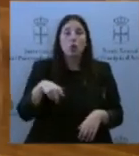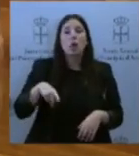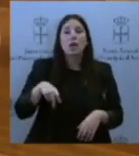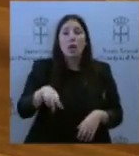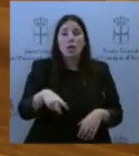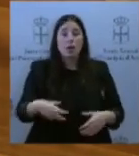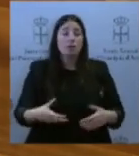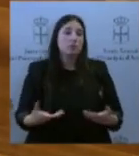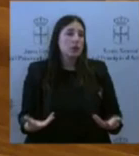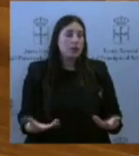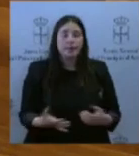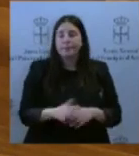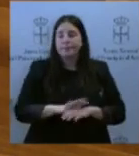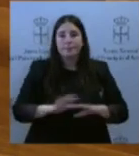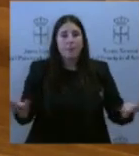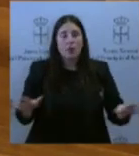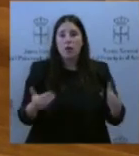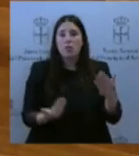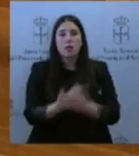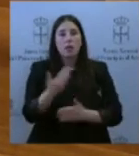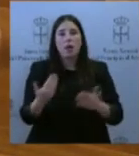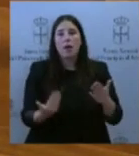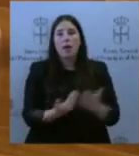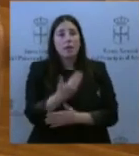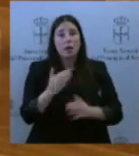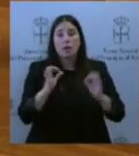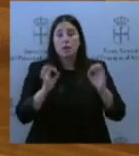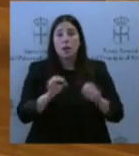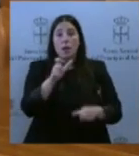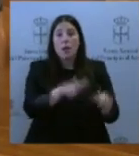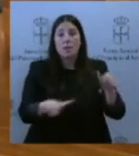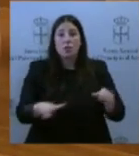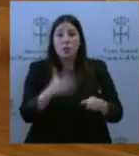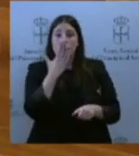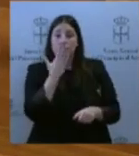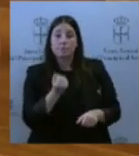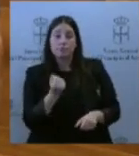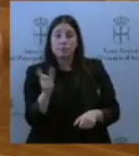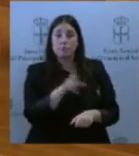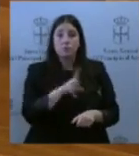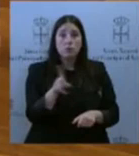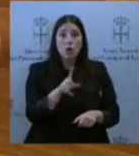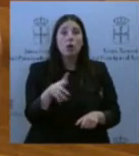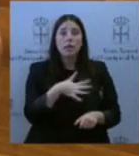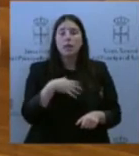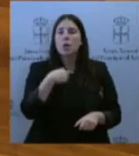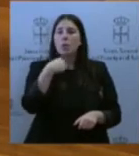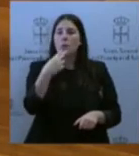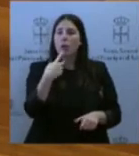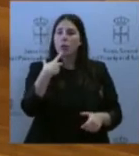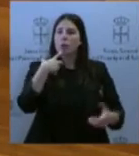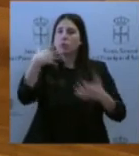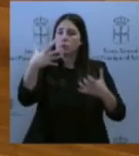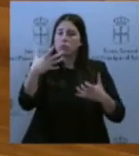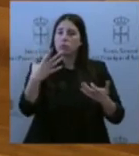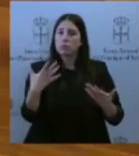que estas personas se han animado a romper el silencio, como hizo Gerardo. Nunca más los van a callar. Ustedes tapan esos malestares individuales diciendo que invierten mucho en sanidad, pero